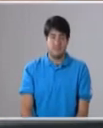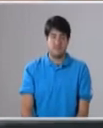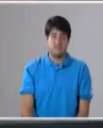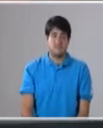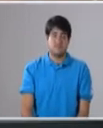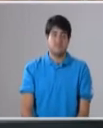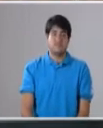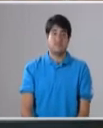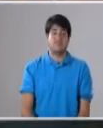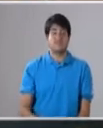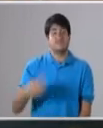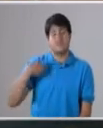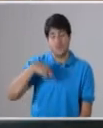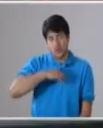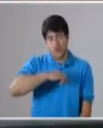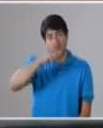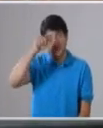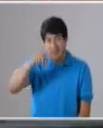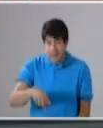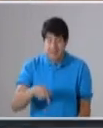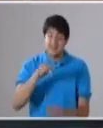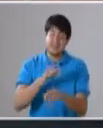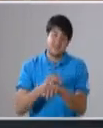¿Y qué es lo que estamos viendo?